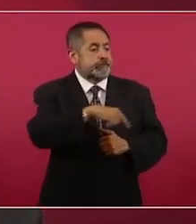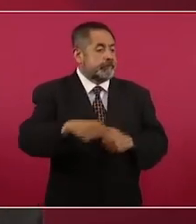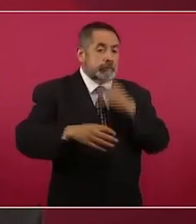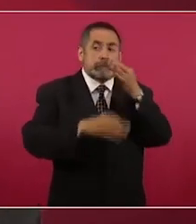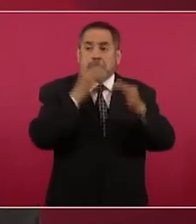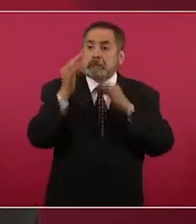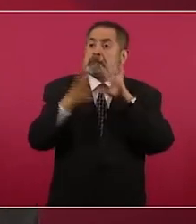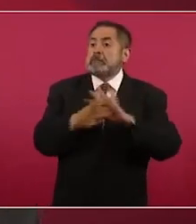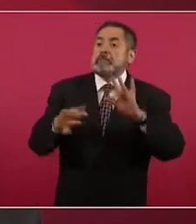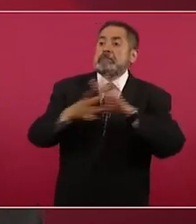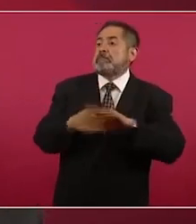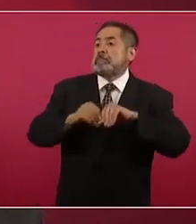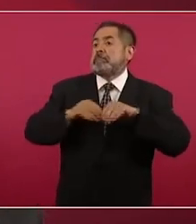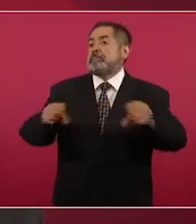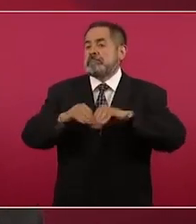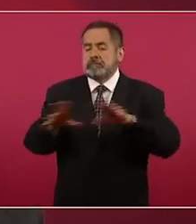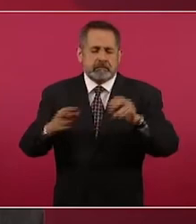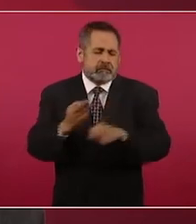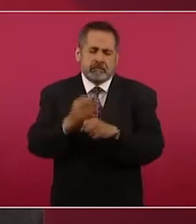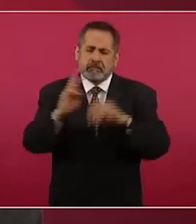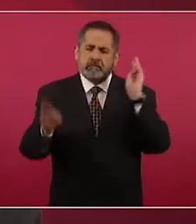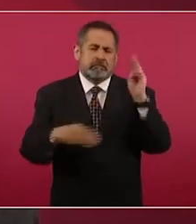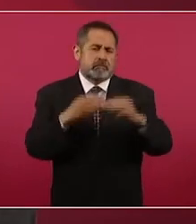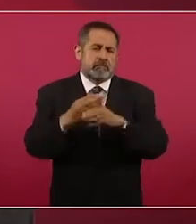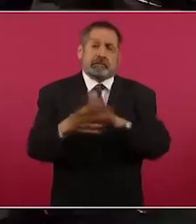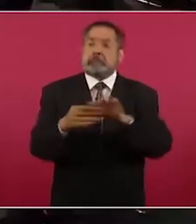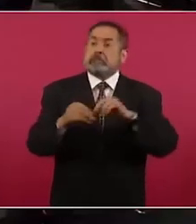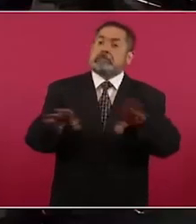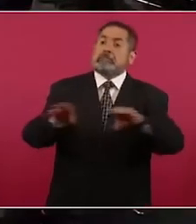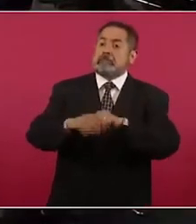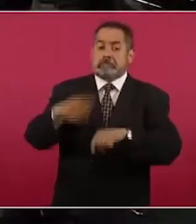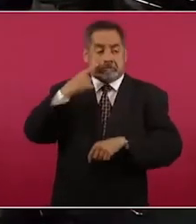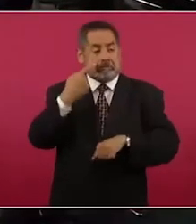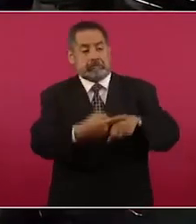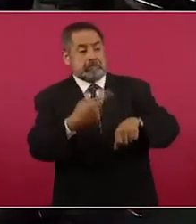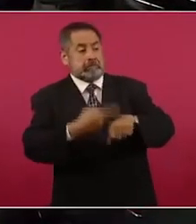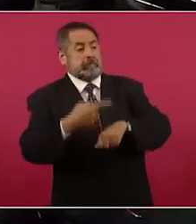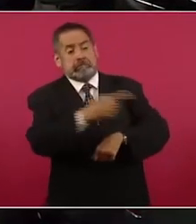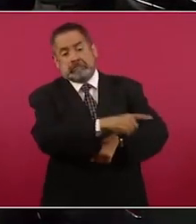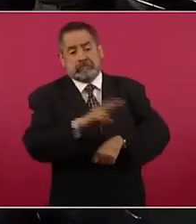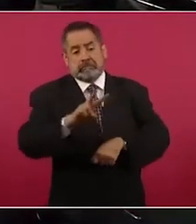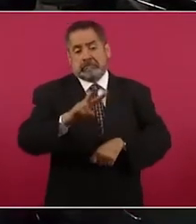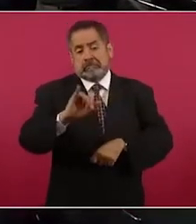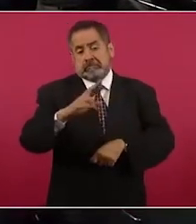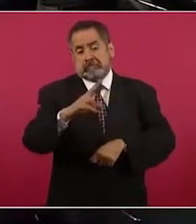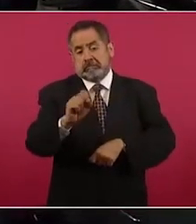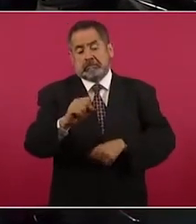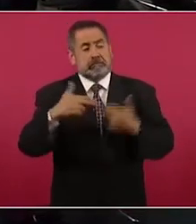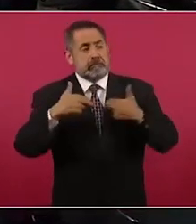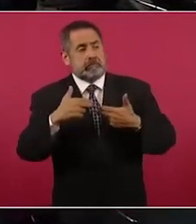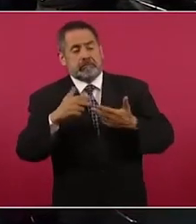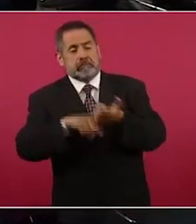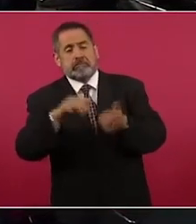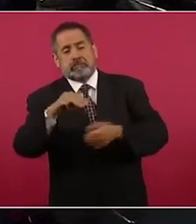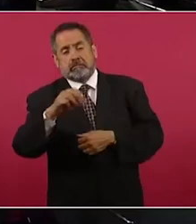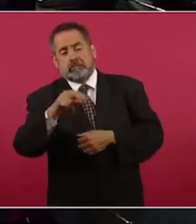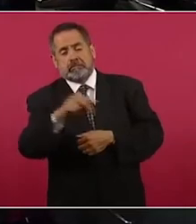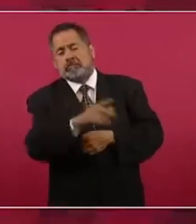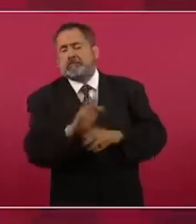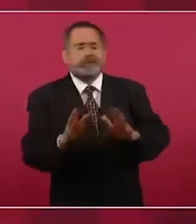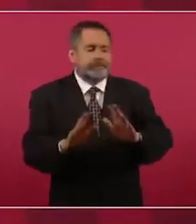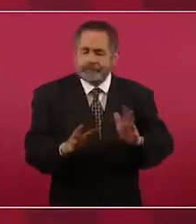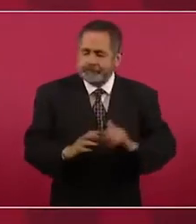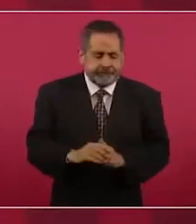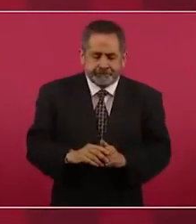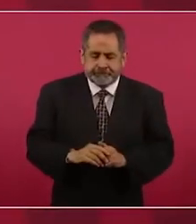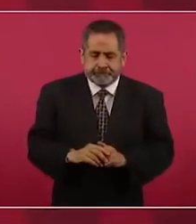mediática que en el mundo entero existe, y identificamos algunas características de que es posible que haya